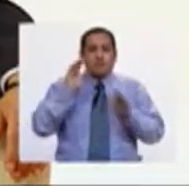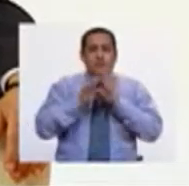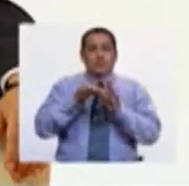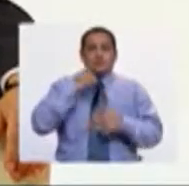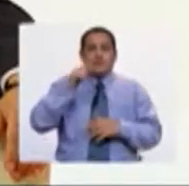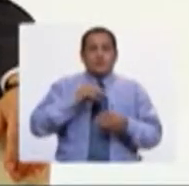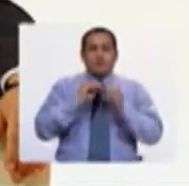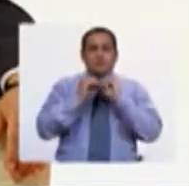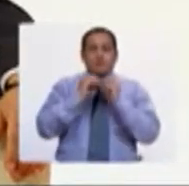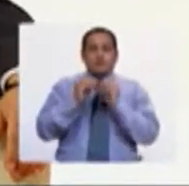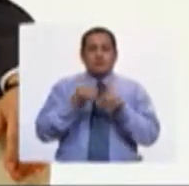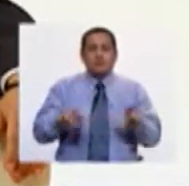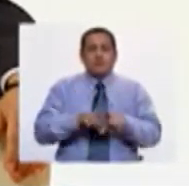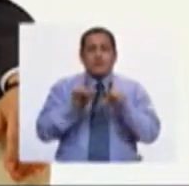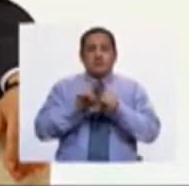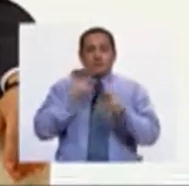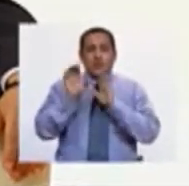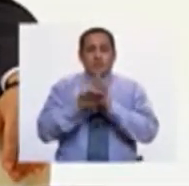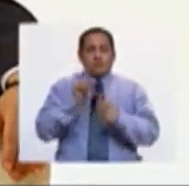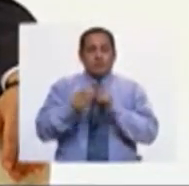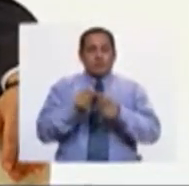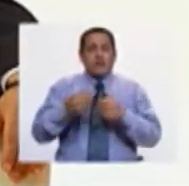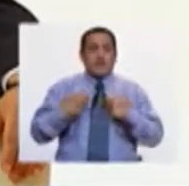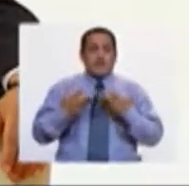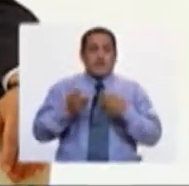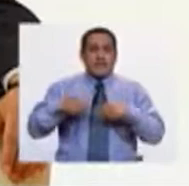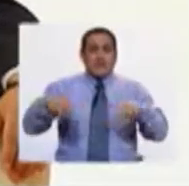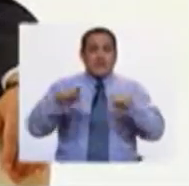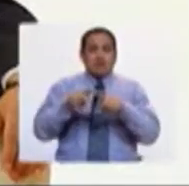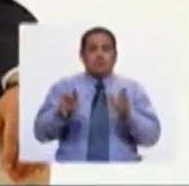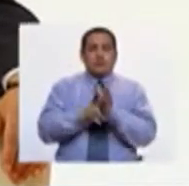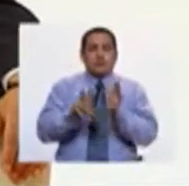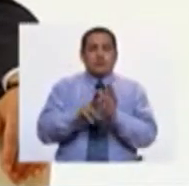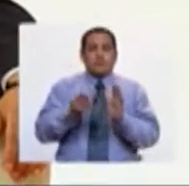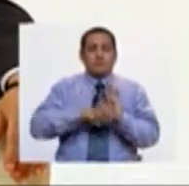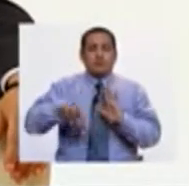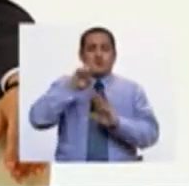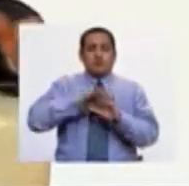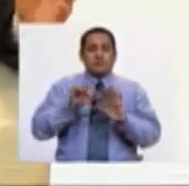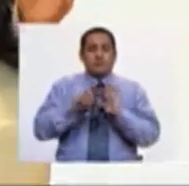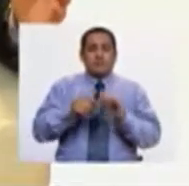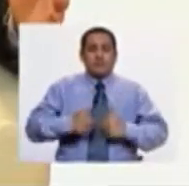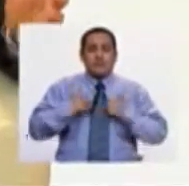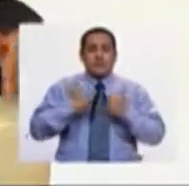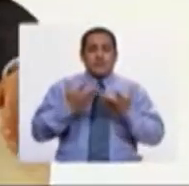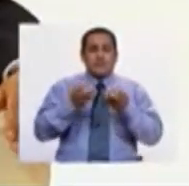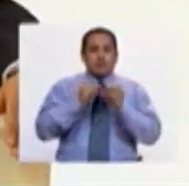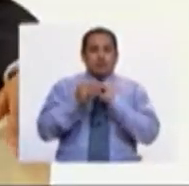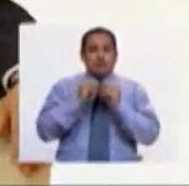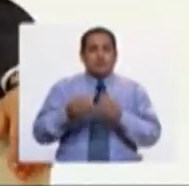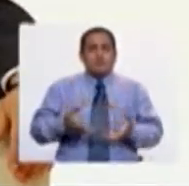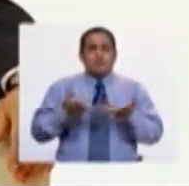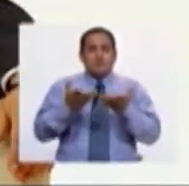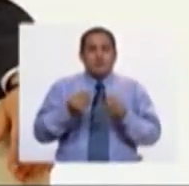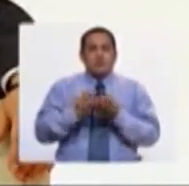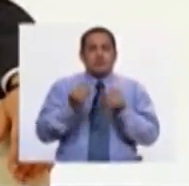la necesidad de un sistema obligatorio. Si las personas deciden voluntariamente por su proyecto de vida ingresar al servicio, en buena hora, y hay que darle todos